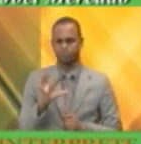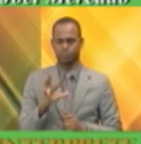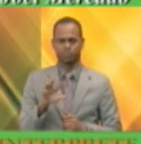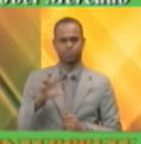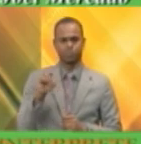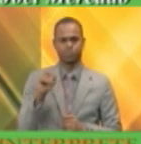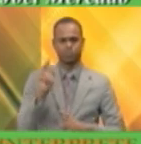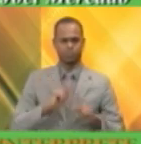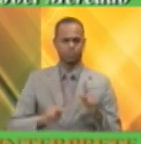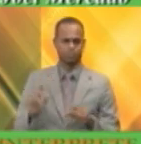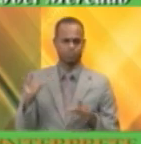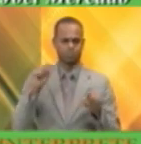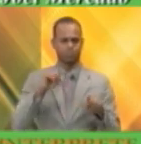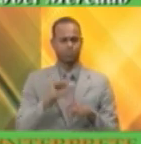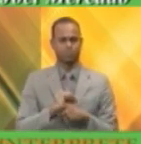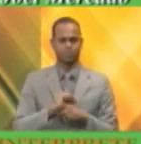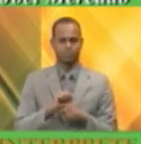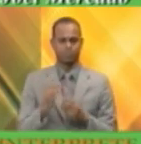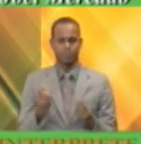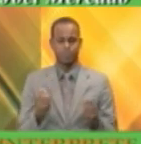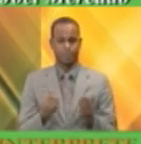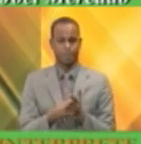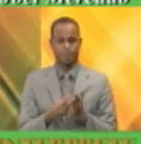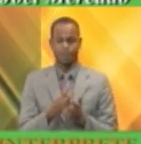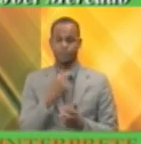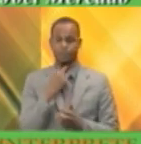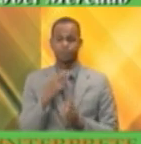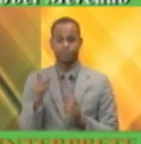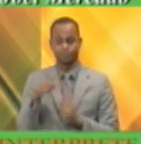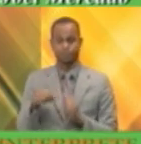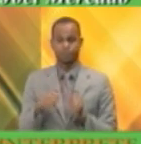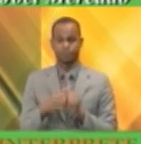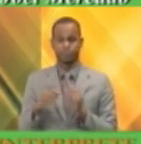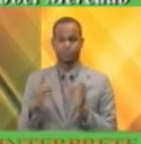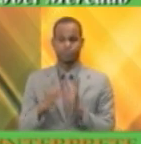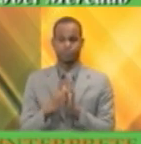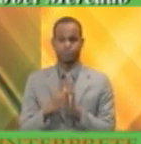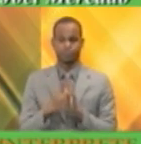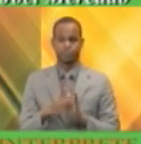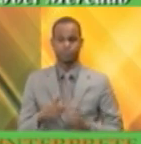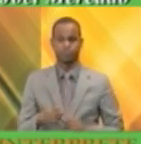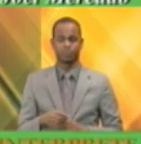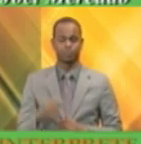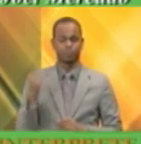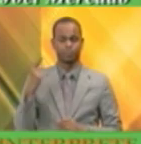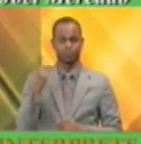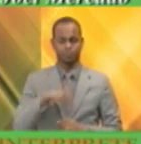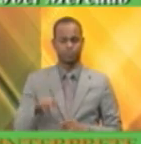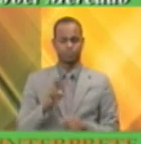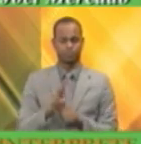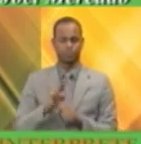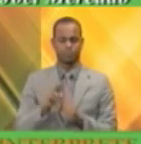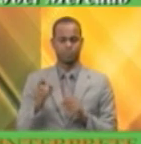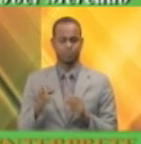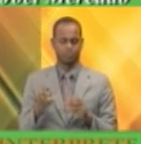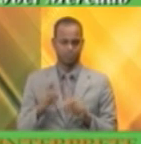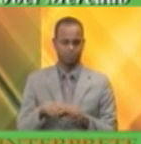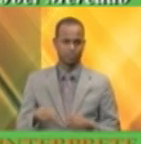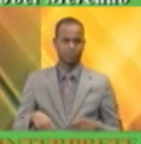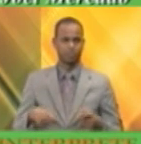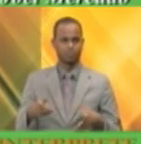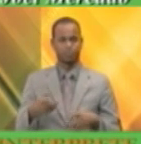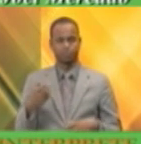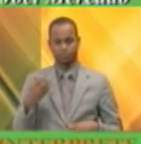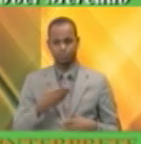gente sin tener recursos, con discapacidad, no es porque mueva la tren, sino porque son usuarios de silla de ruedas. Y si yo no